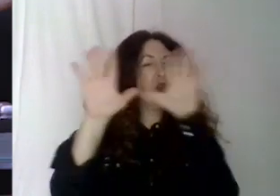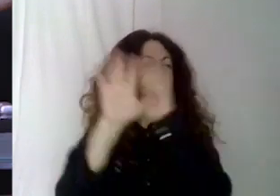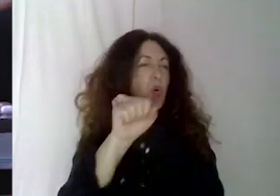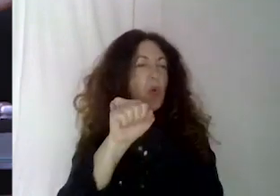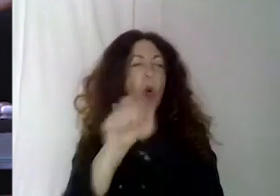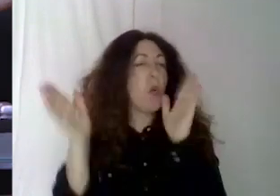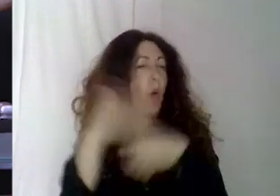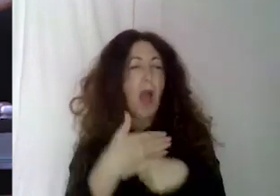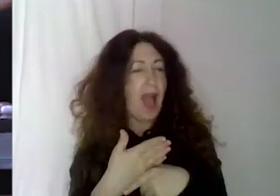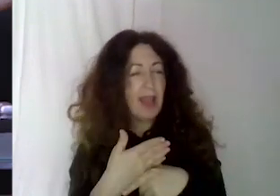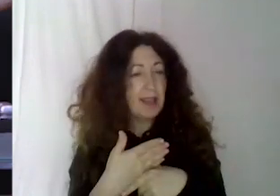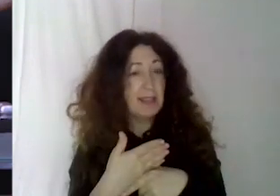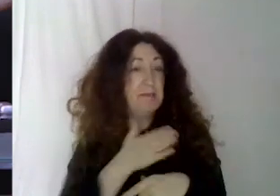Imposible.